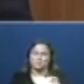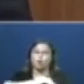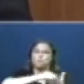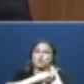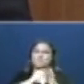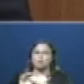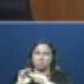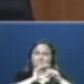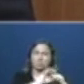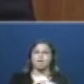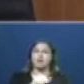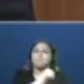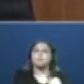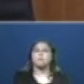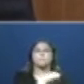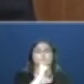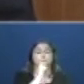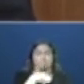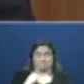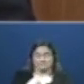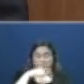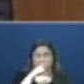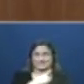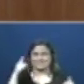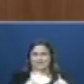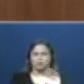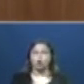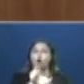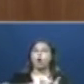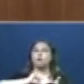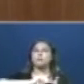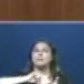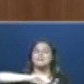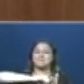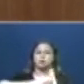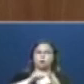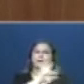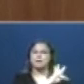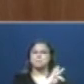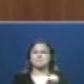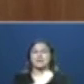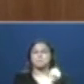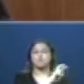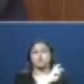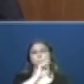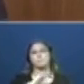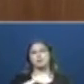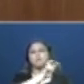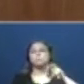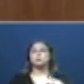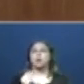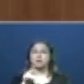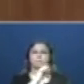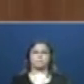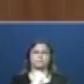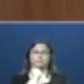que se apoyarán mediante la creación en este mismo año de una oficina tecnológica y de búsqueda de financiación Otro aspecto a destacar es el